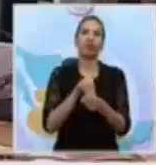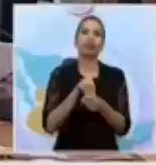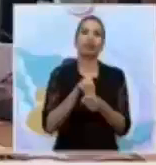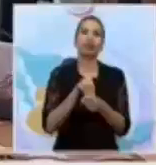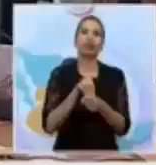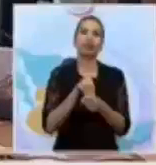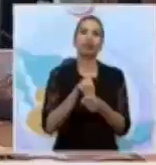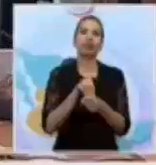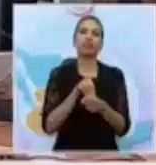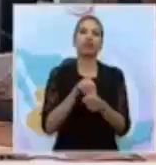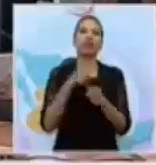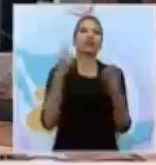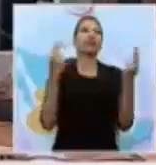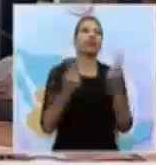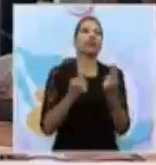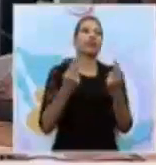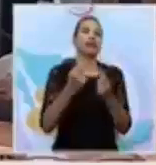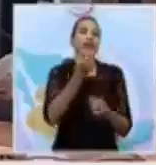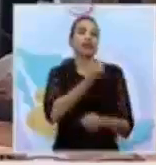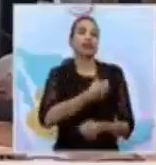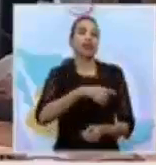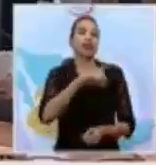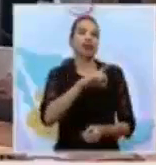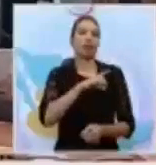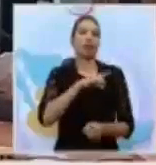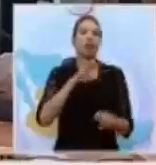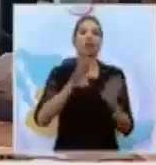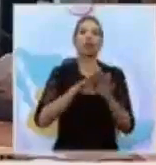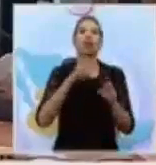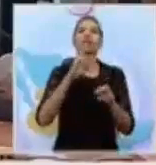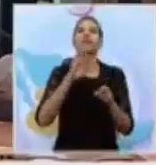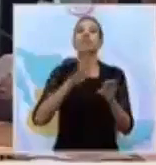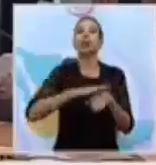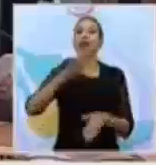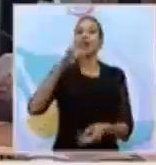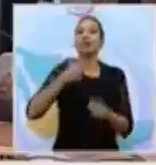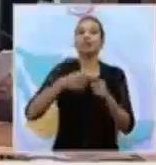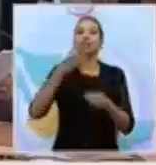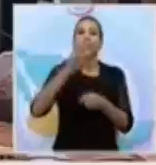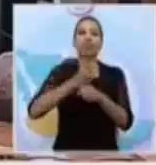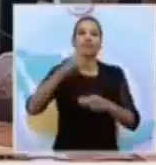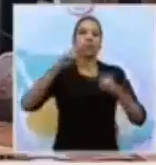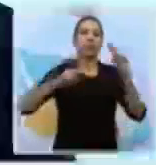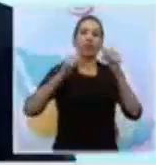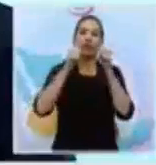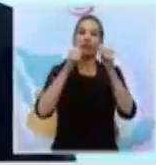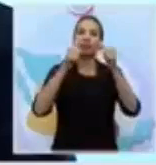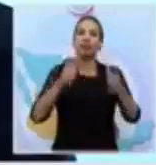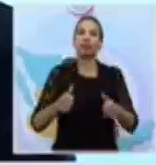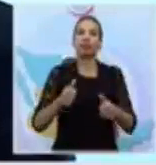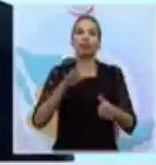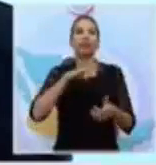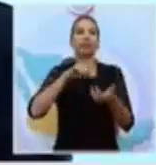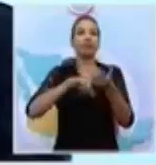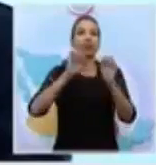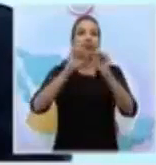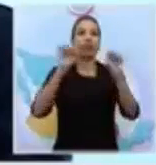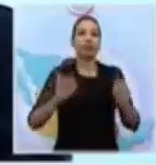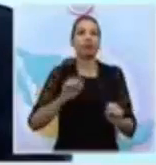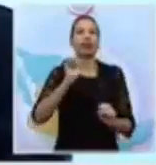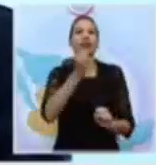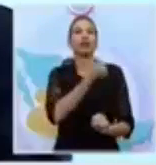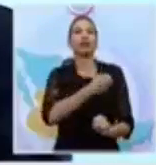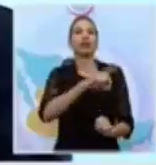una parte de las necesidades de salud, al excluir la mayor parte del tercer nivel de atención. Es un sistema de salud